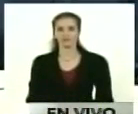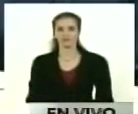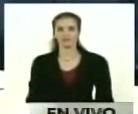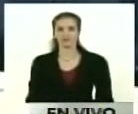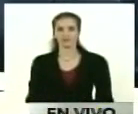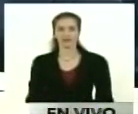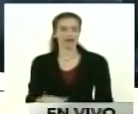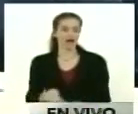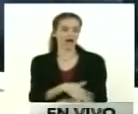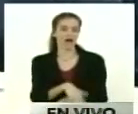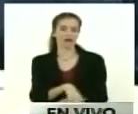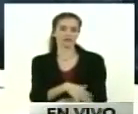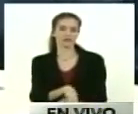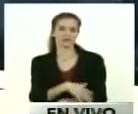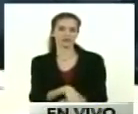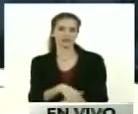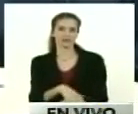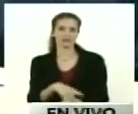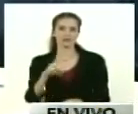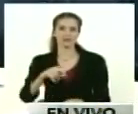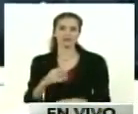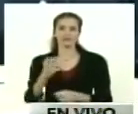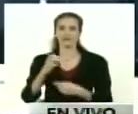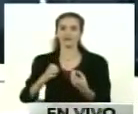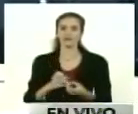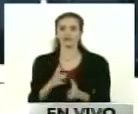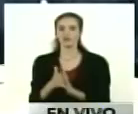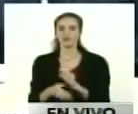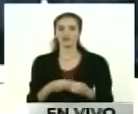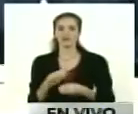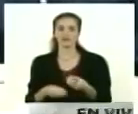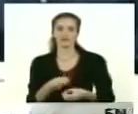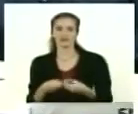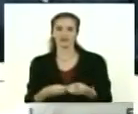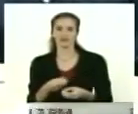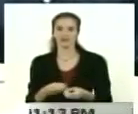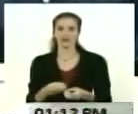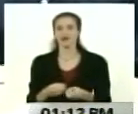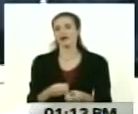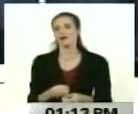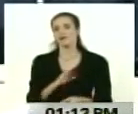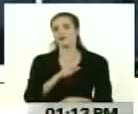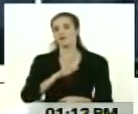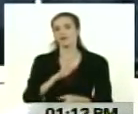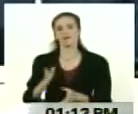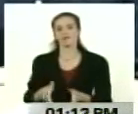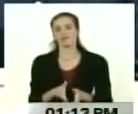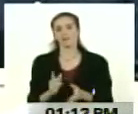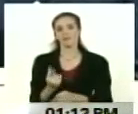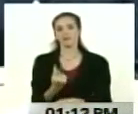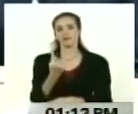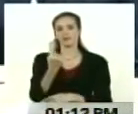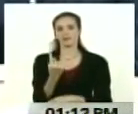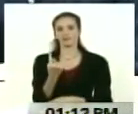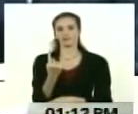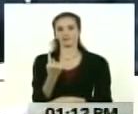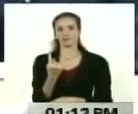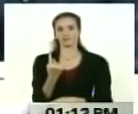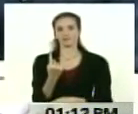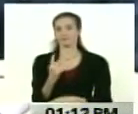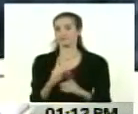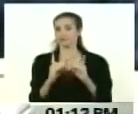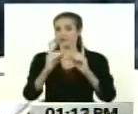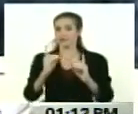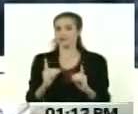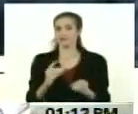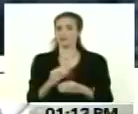de calle y de la estrategia insurreccional armada, que era nuestra vía principal, decidimos